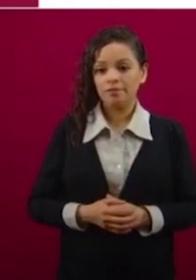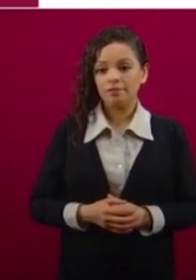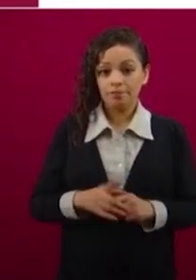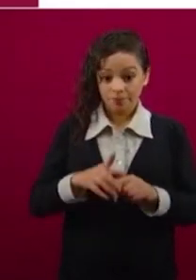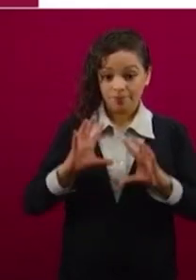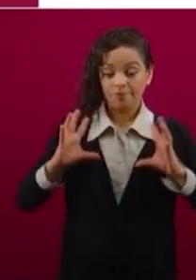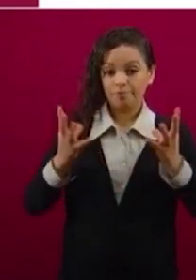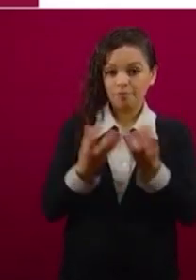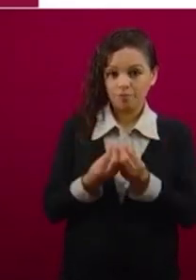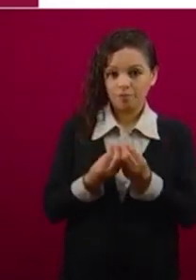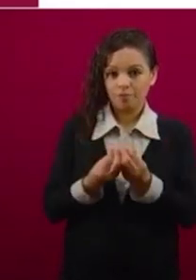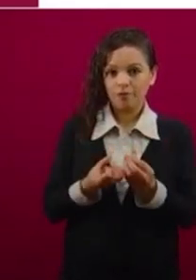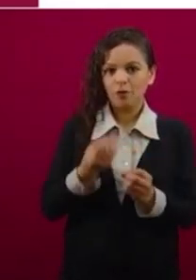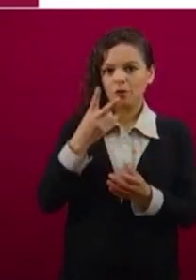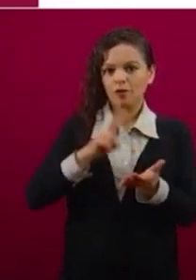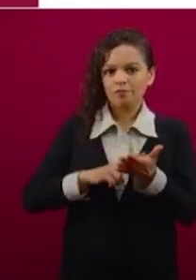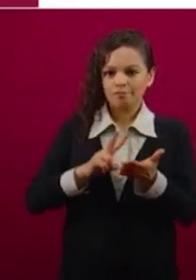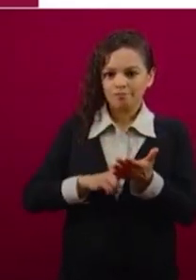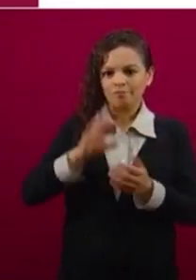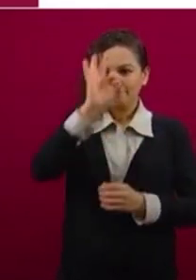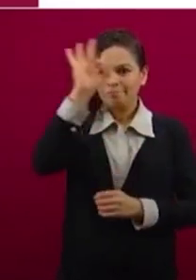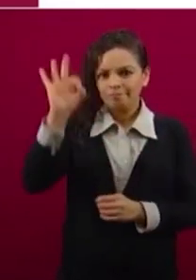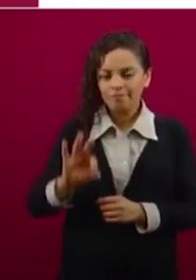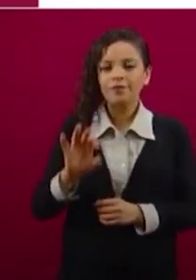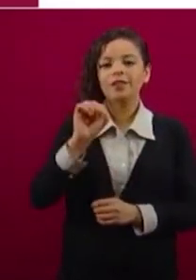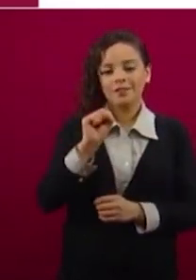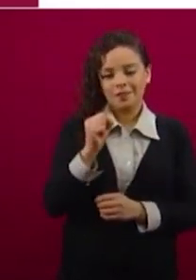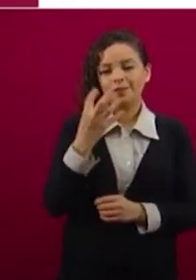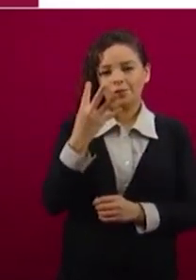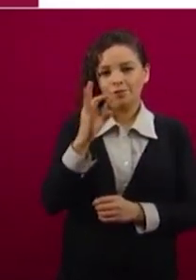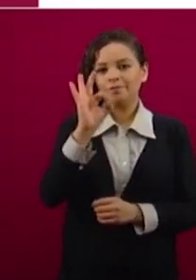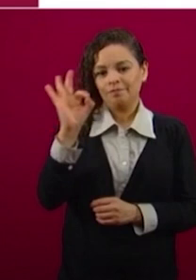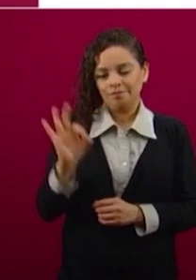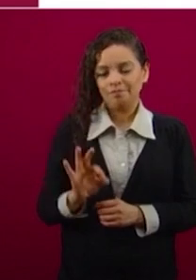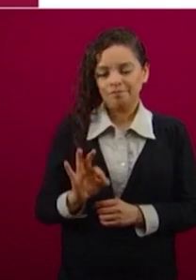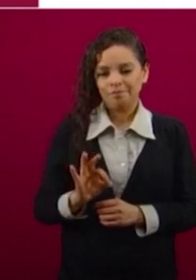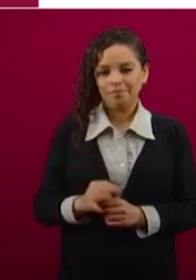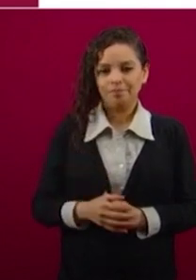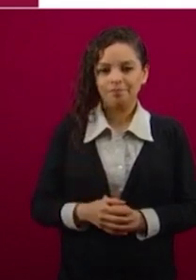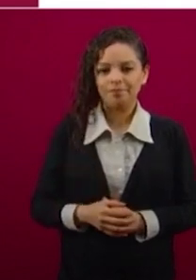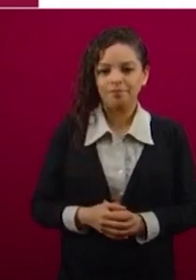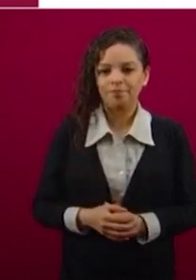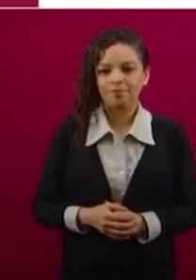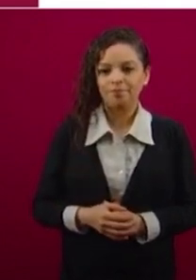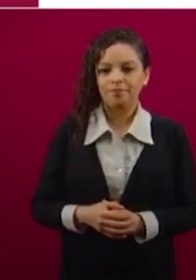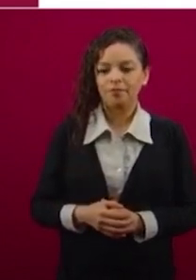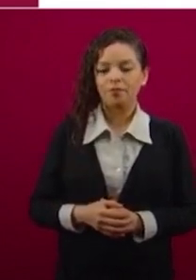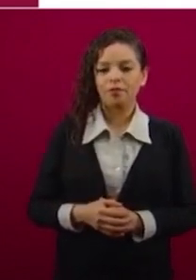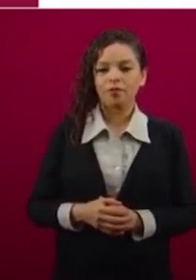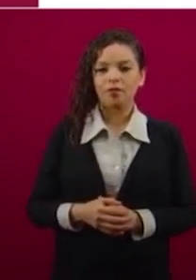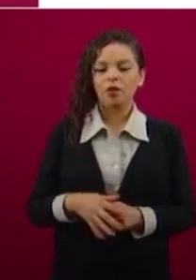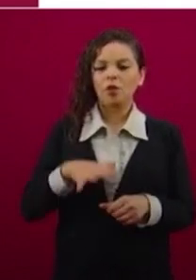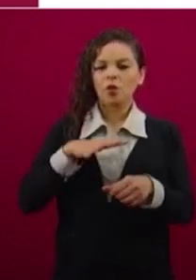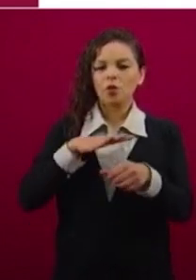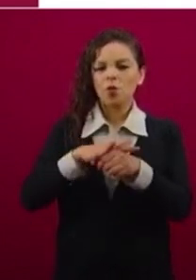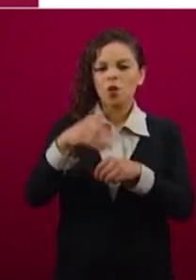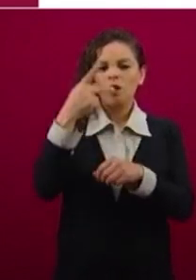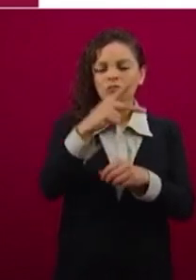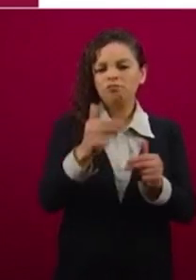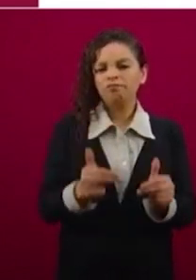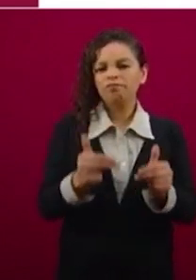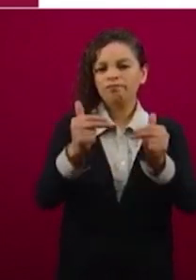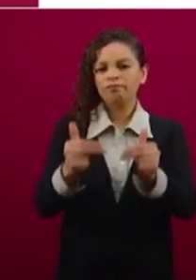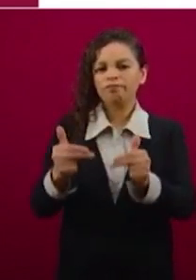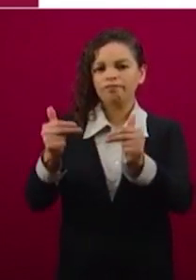64%. Ahora, eso, ¿cómo se distribuye en términos de los giros de los negocios de aquellos